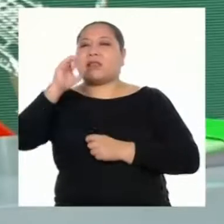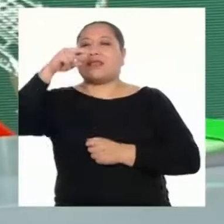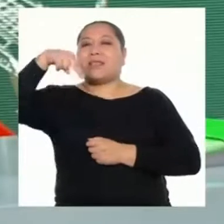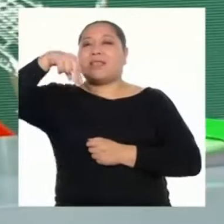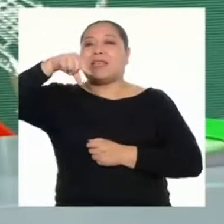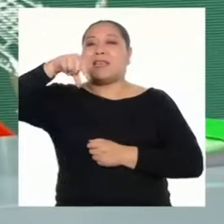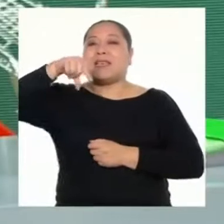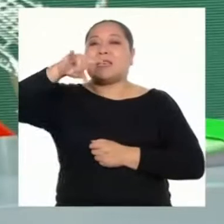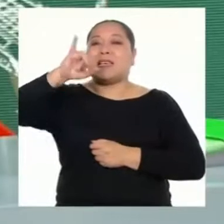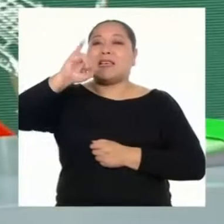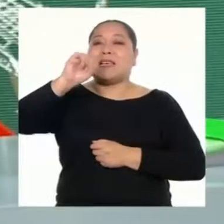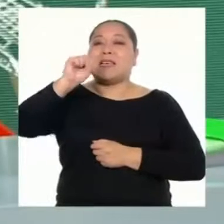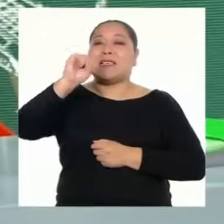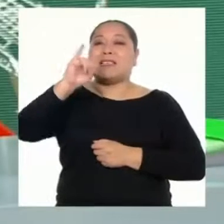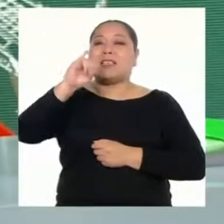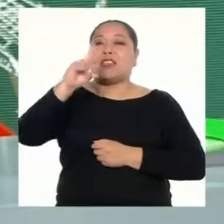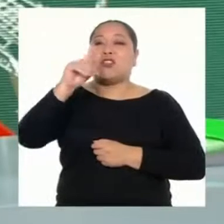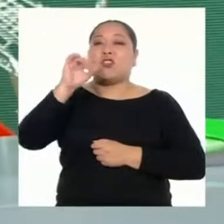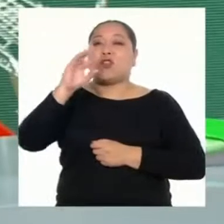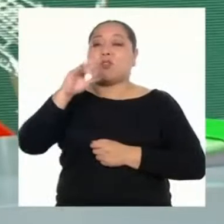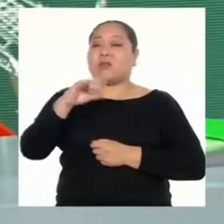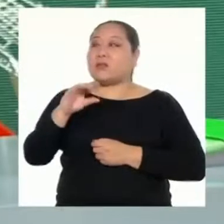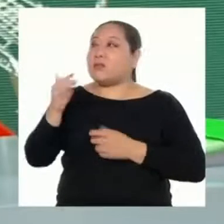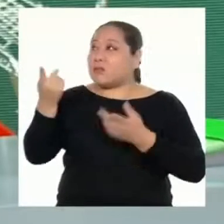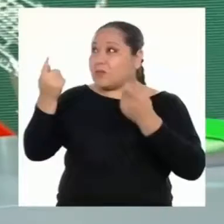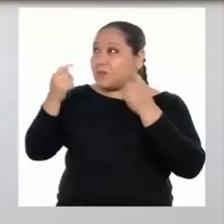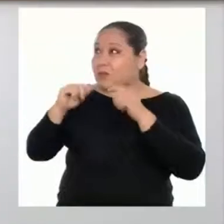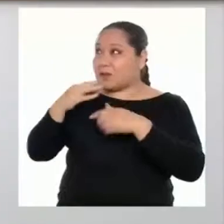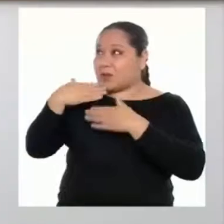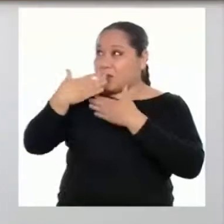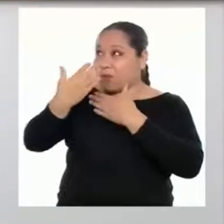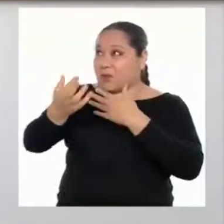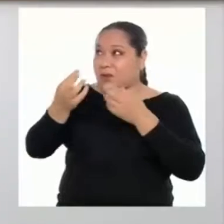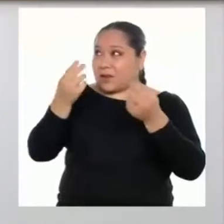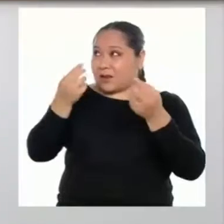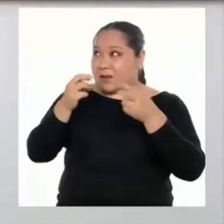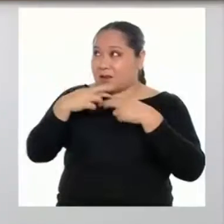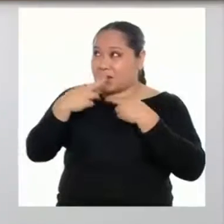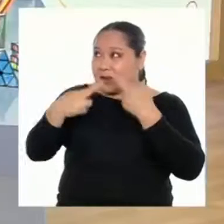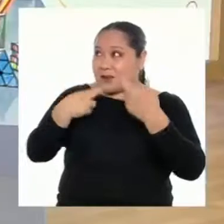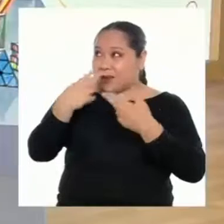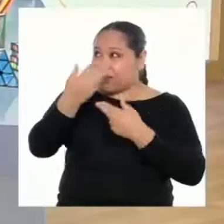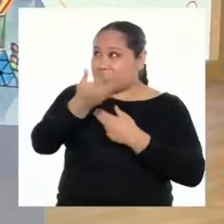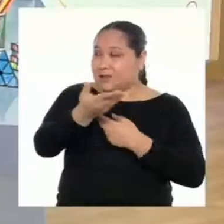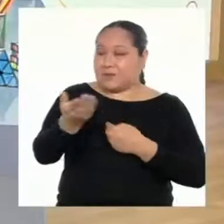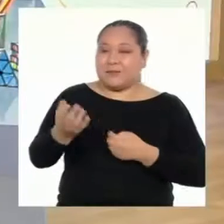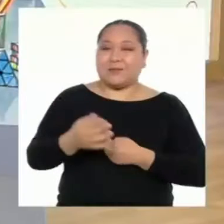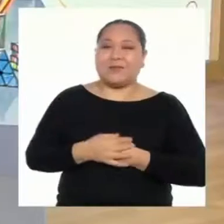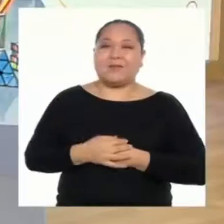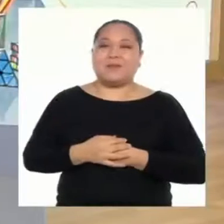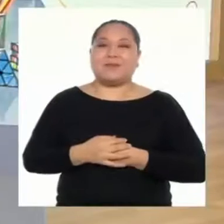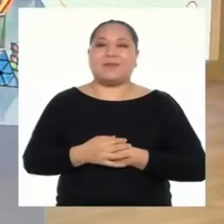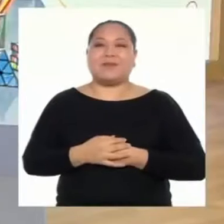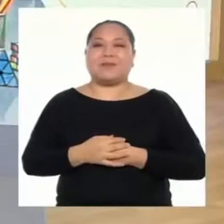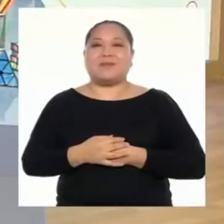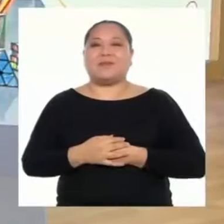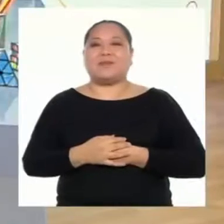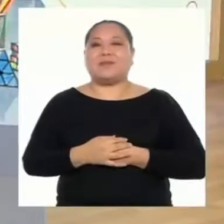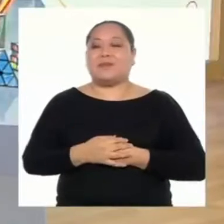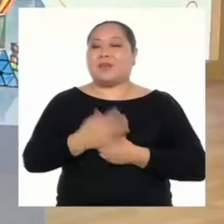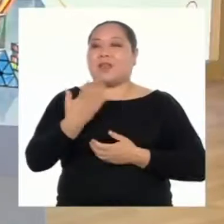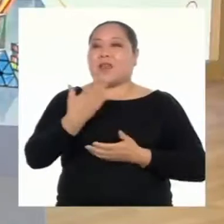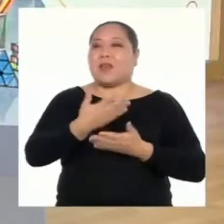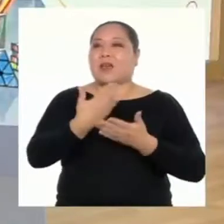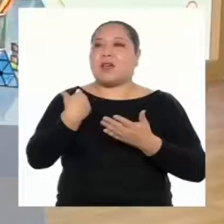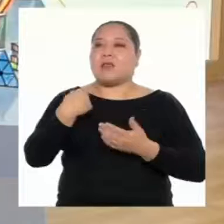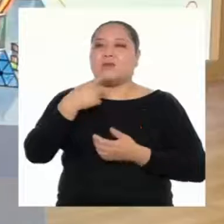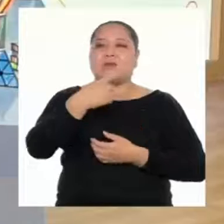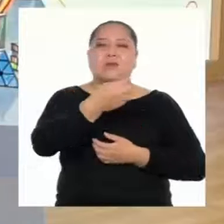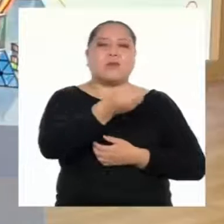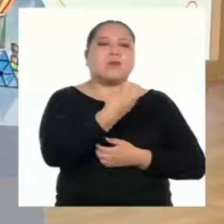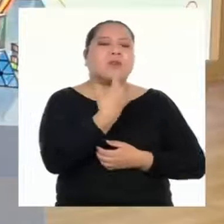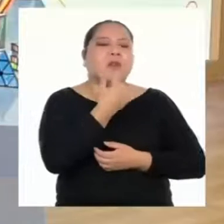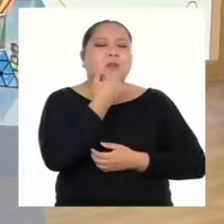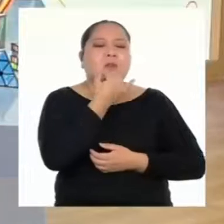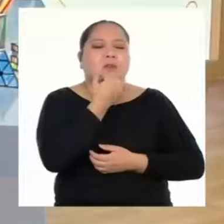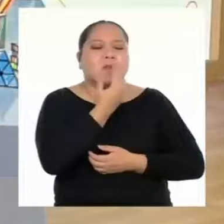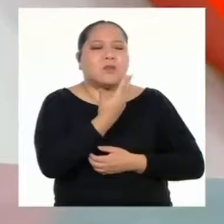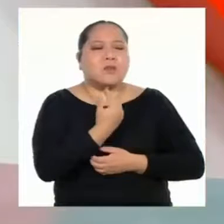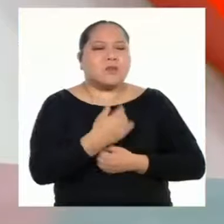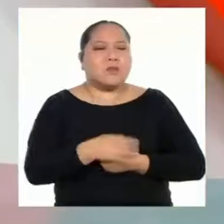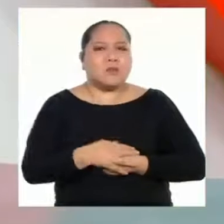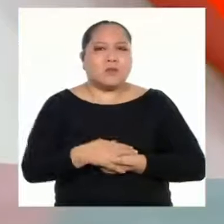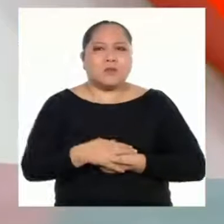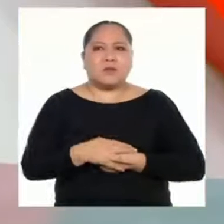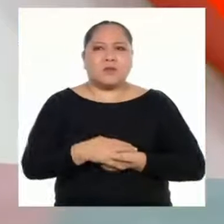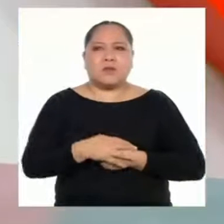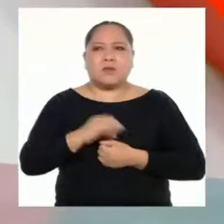¿Le parece si vamos a una pausa y a la vuelta seguimos con eso? ¡Vamos! Pero antes, me ibas a contar lo que te ocurrió,